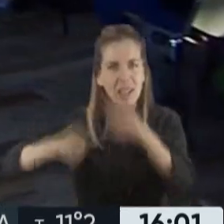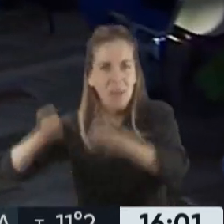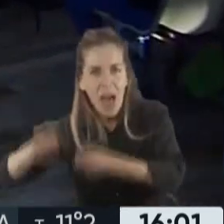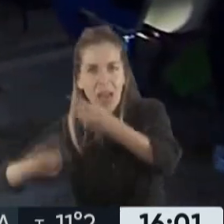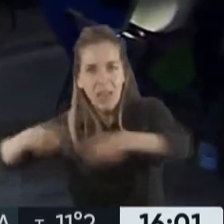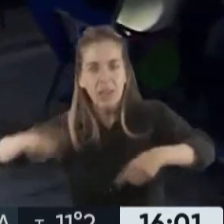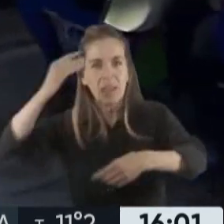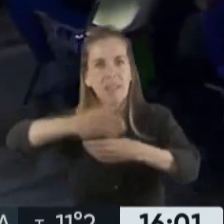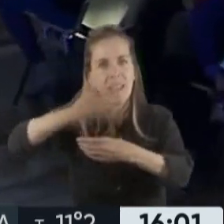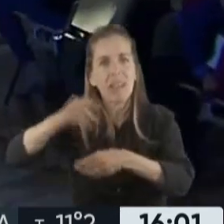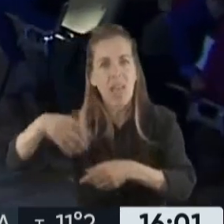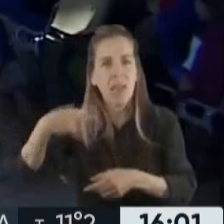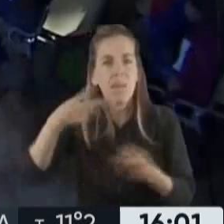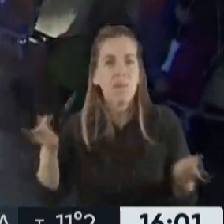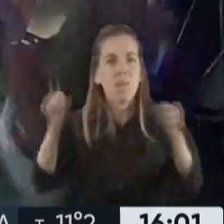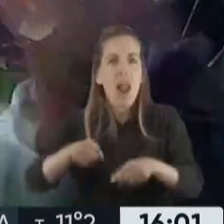leche.